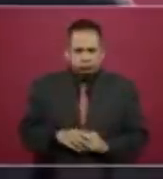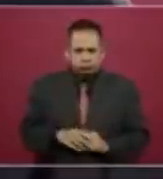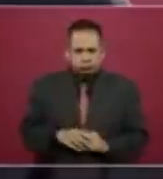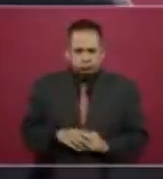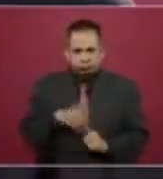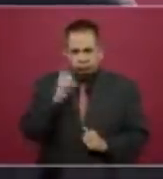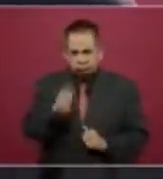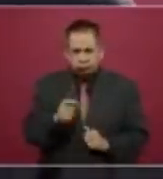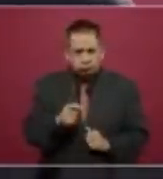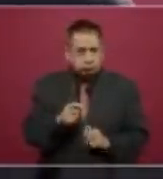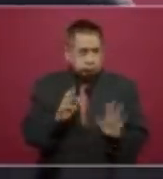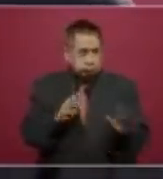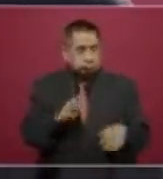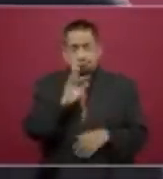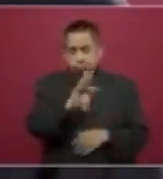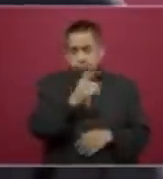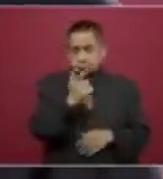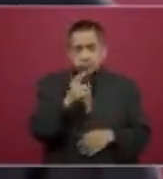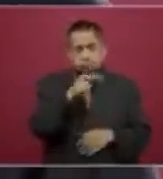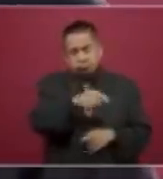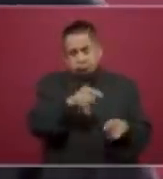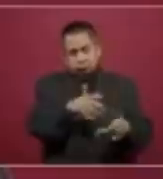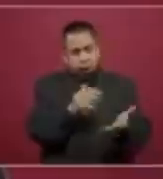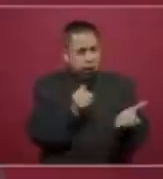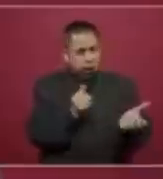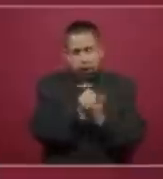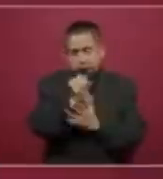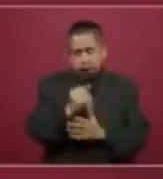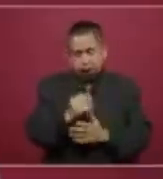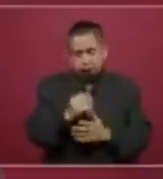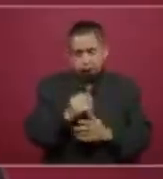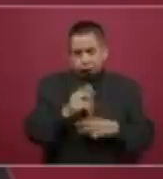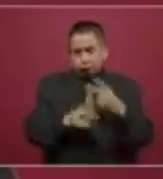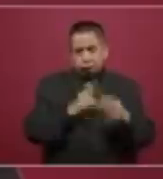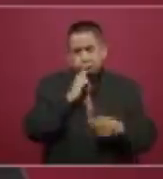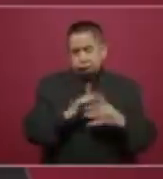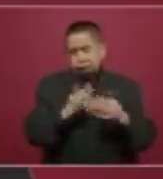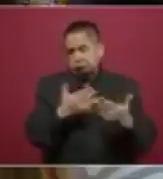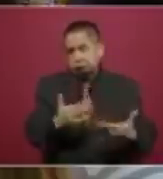Entonces, va a ser la fiscalía la que va a resolver sobre estos asuntos.